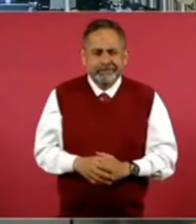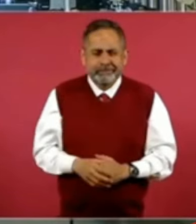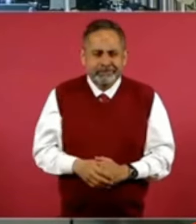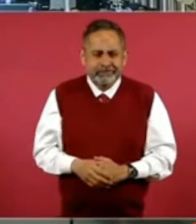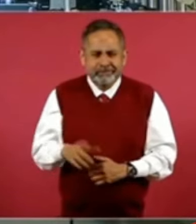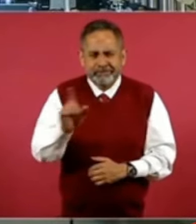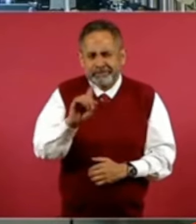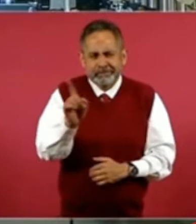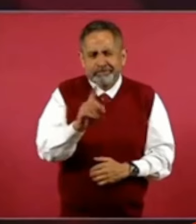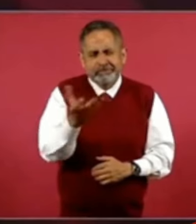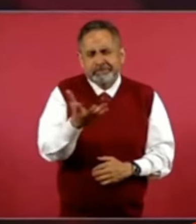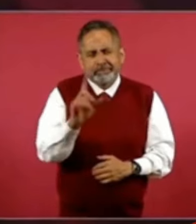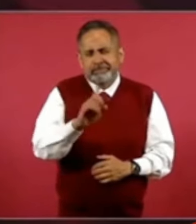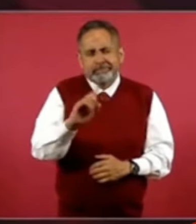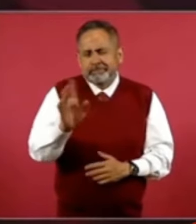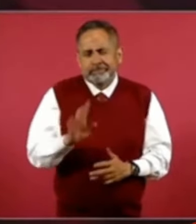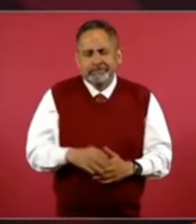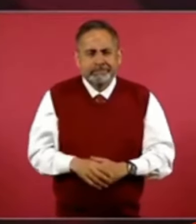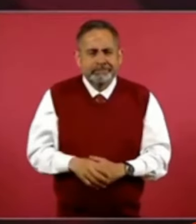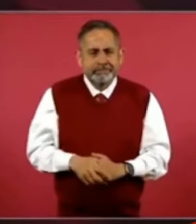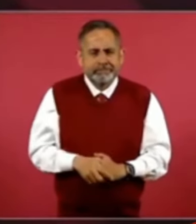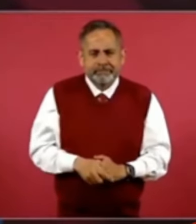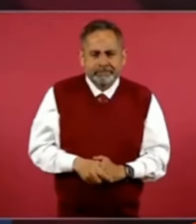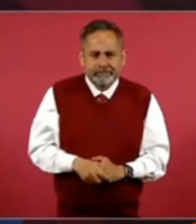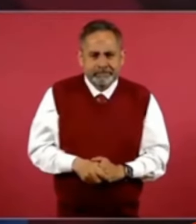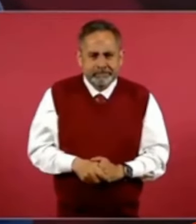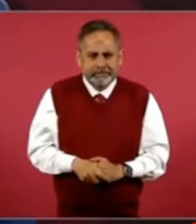No lo van a hacer porque